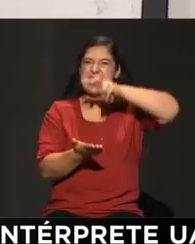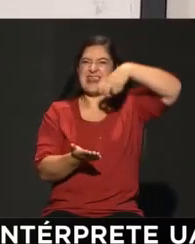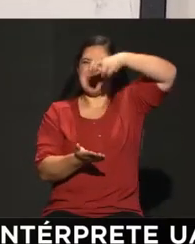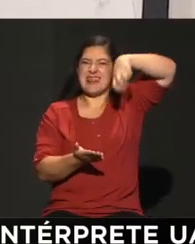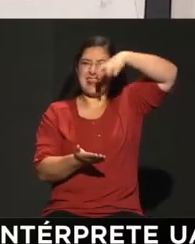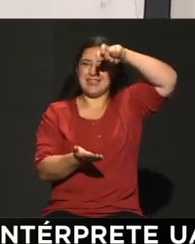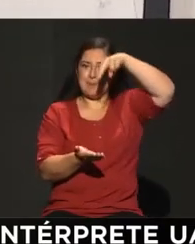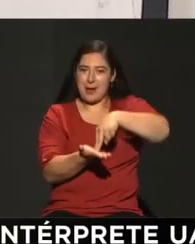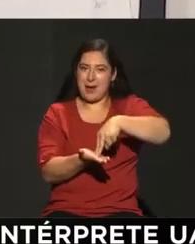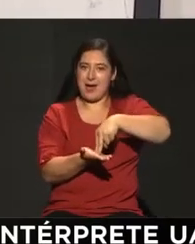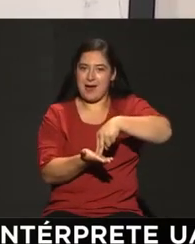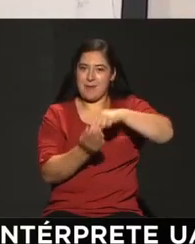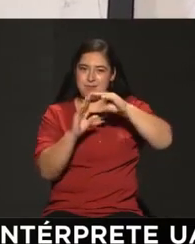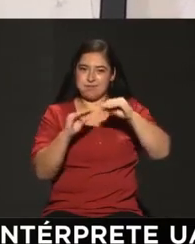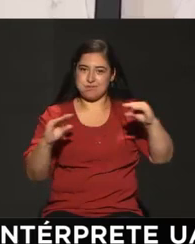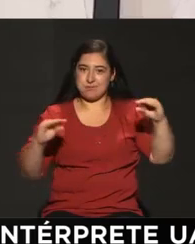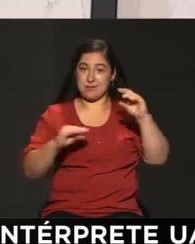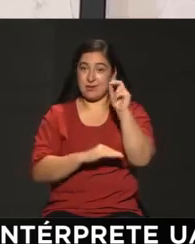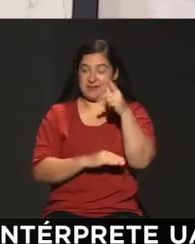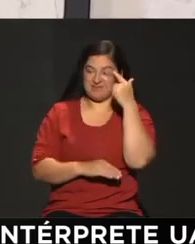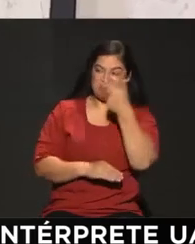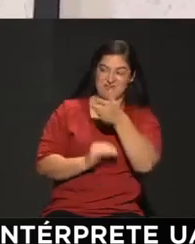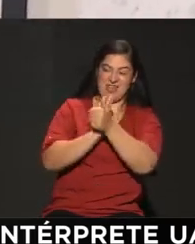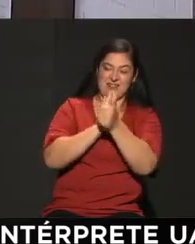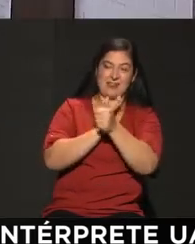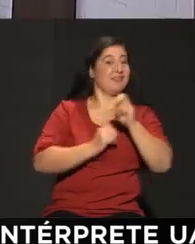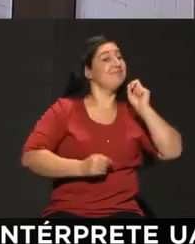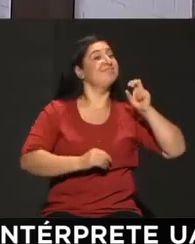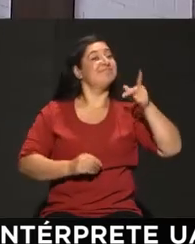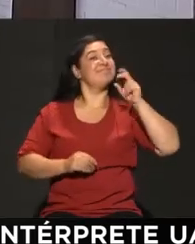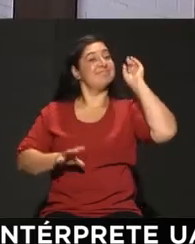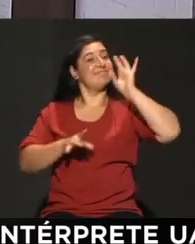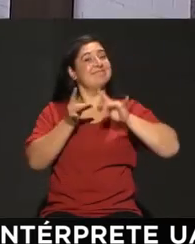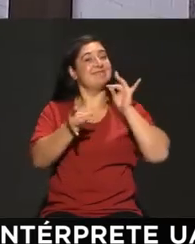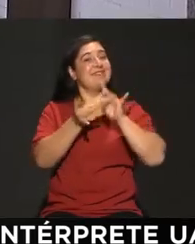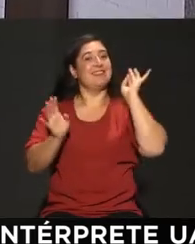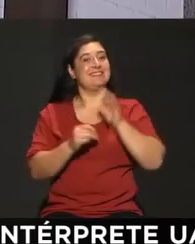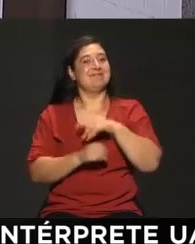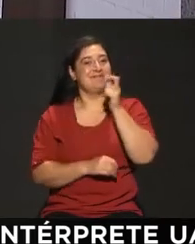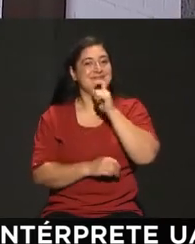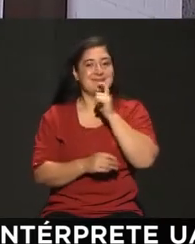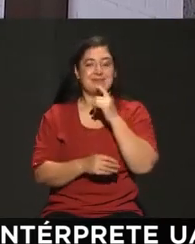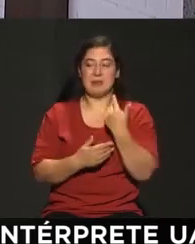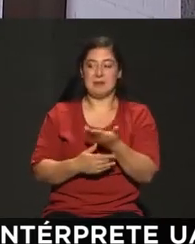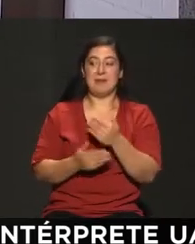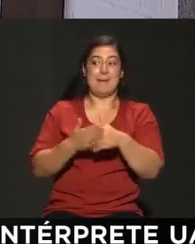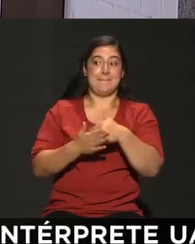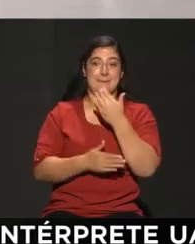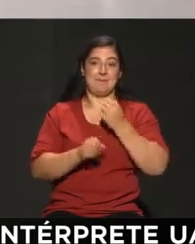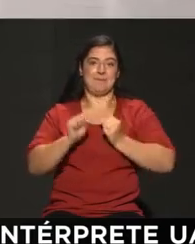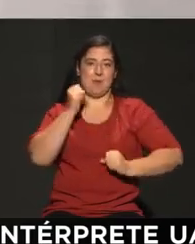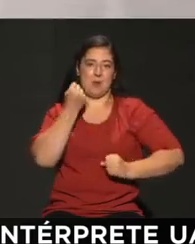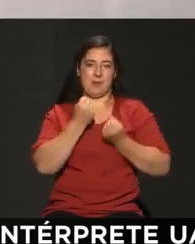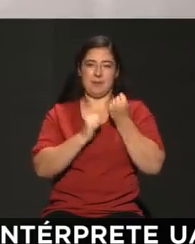vueltas en el aire y cayendo unas colchonetas, como ella ya sabe. ¿Listo? Perfecto. Vamos a empezar a hacer algo de